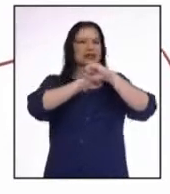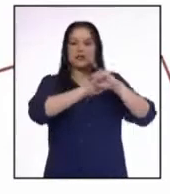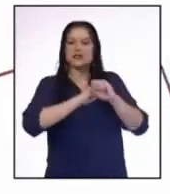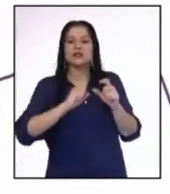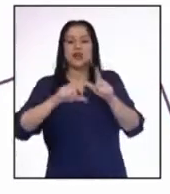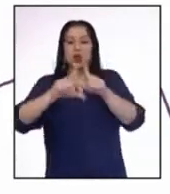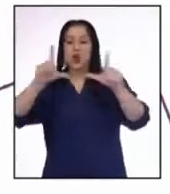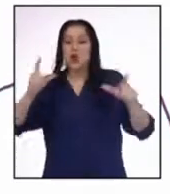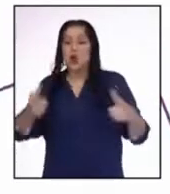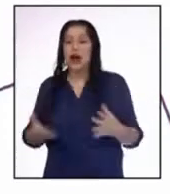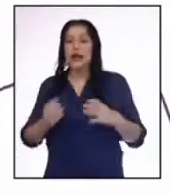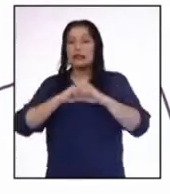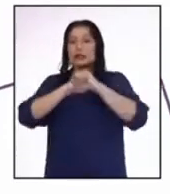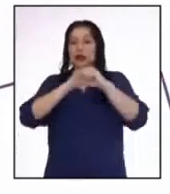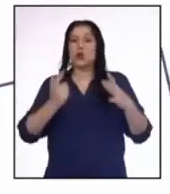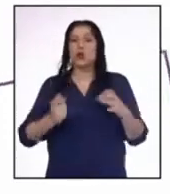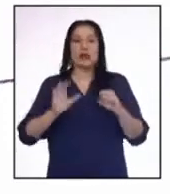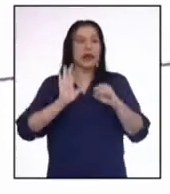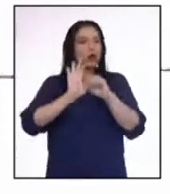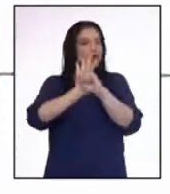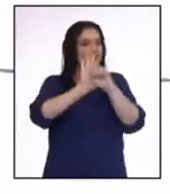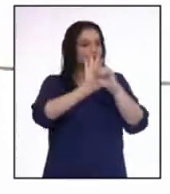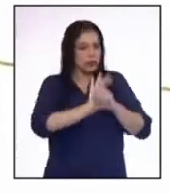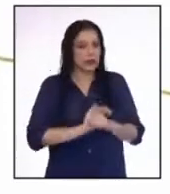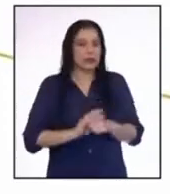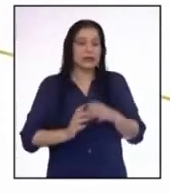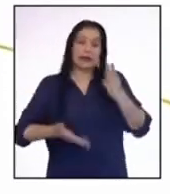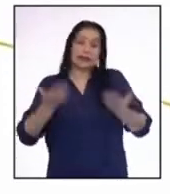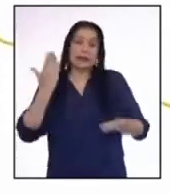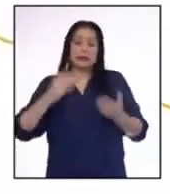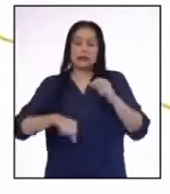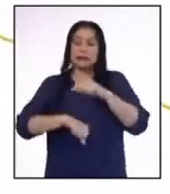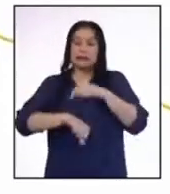y las rutas de evacuación ante posibles sismos.